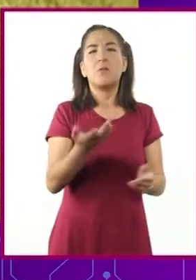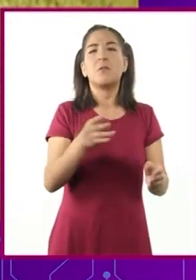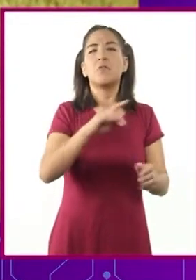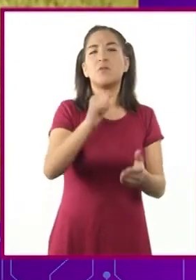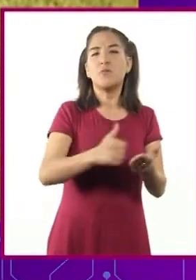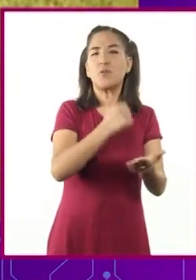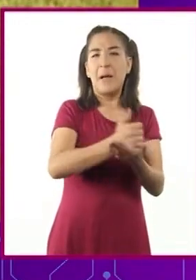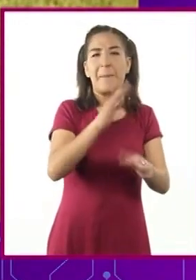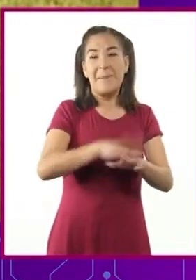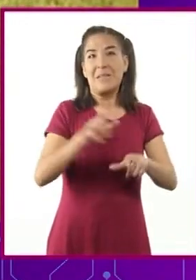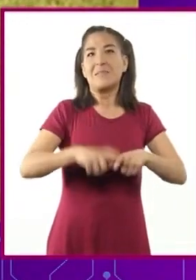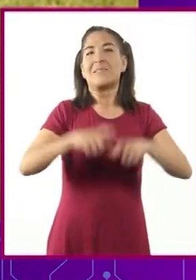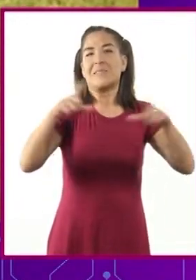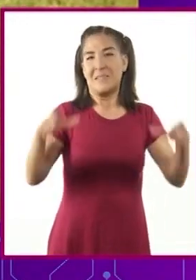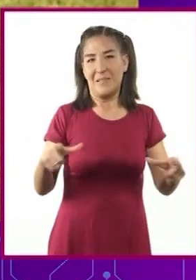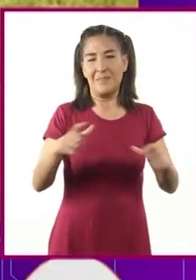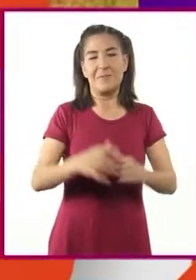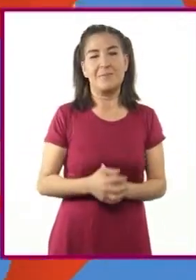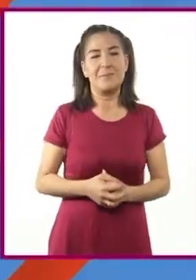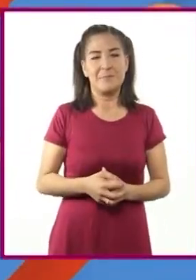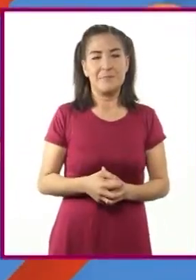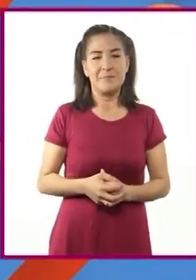más grandes.